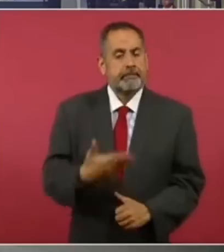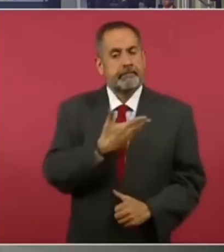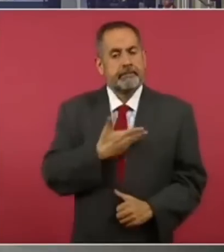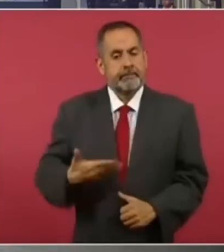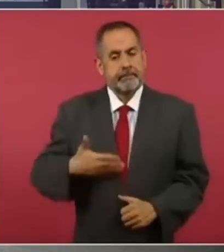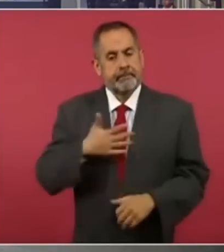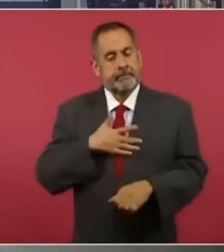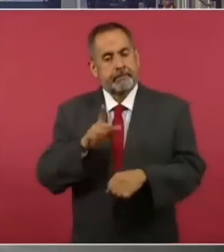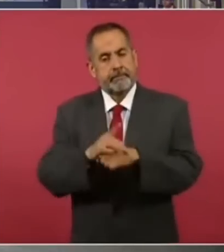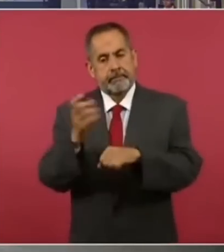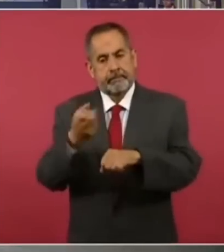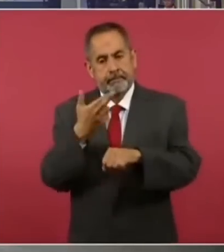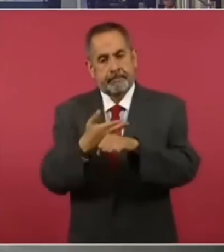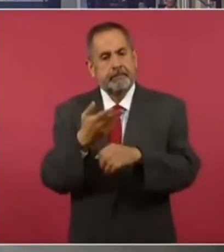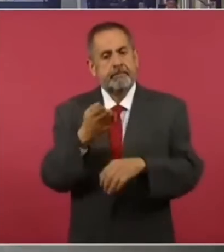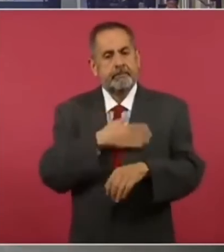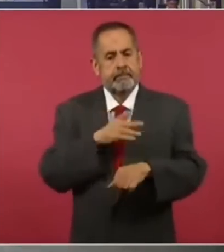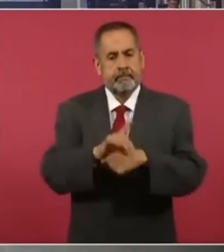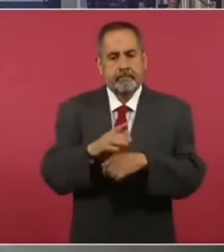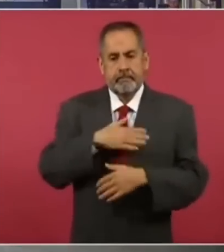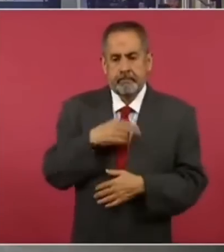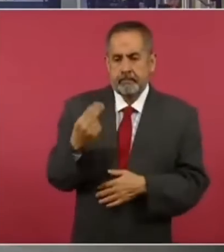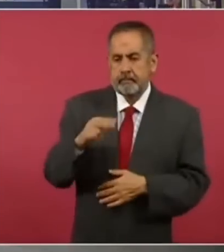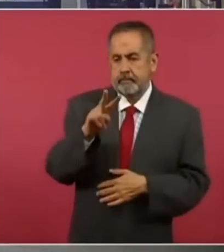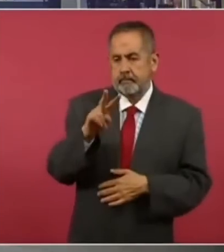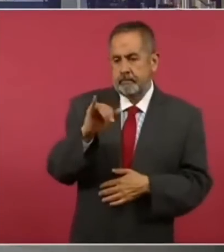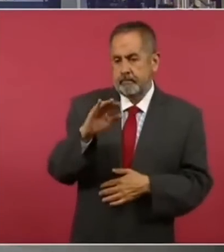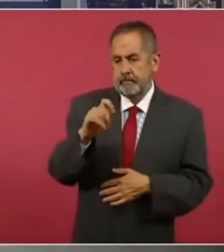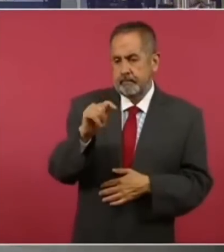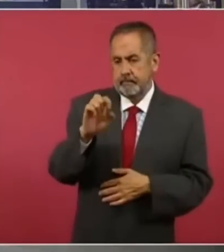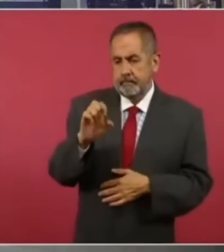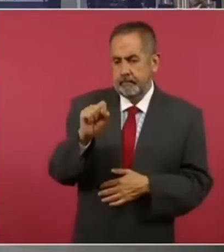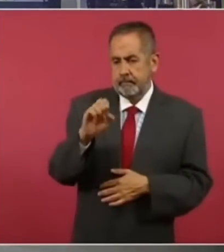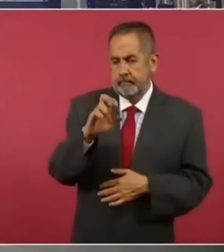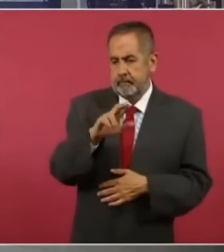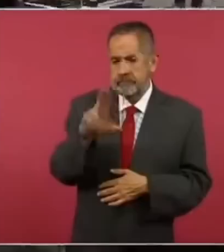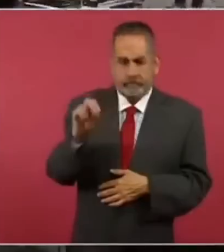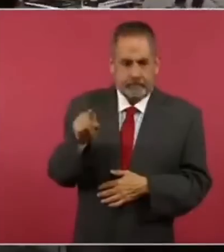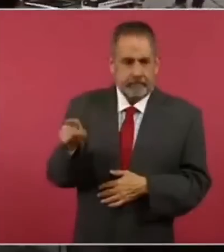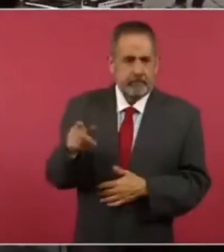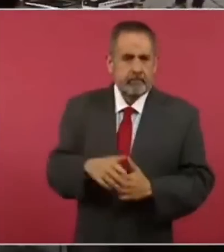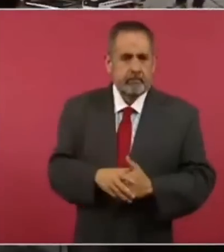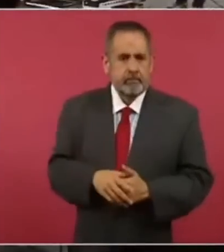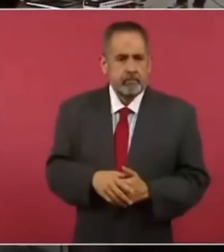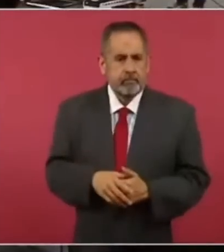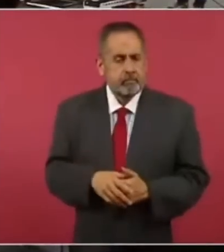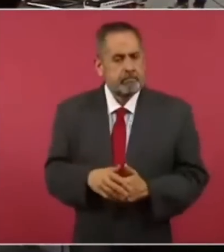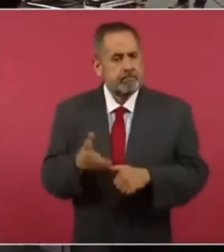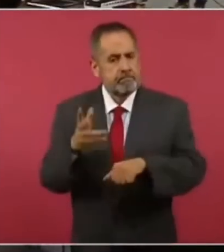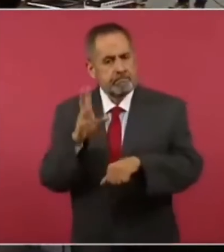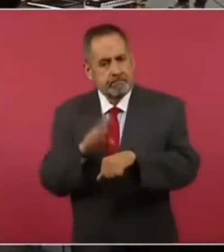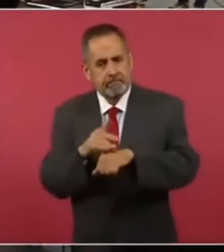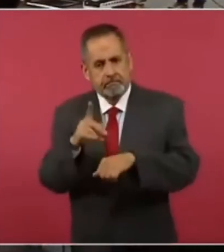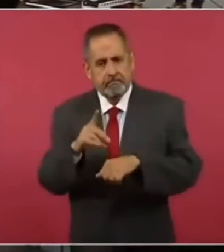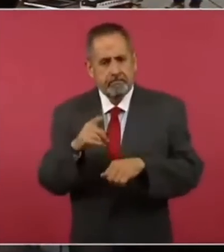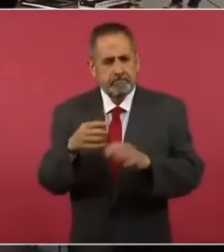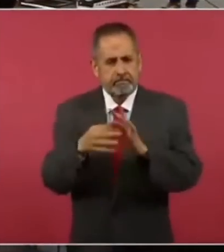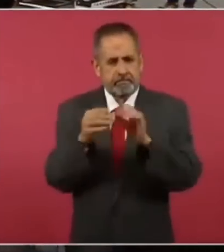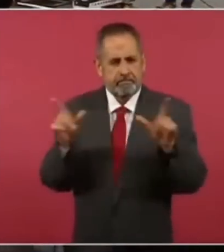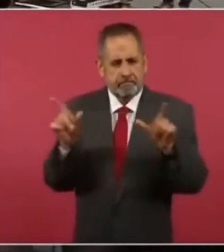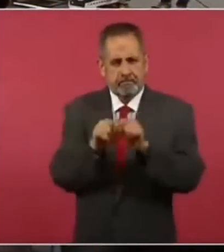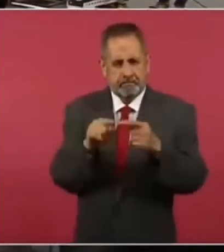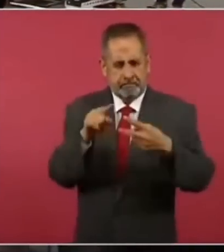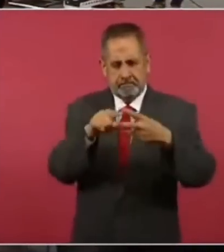Presidente, buenos días, secretarios. Muy buenos días, Vicente Serrano, director de Sin Censura TV. Si me permite, intentaré ser breve.